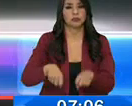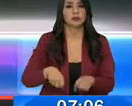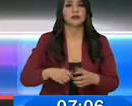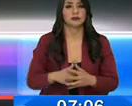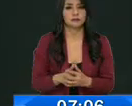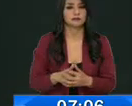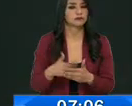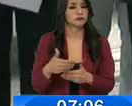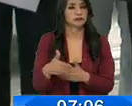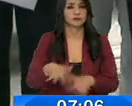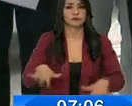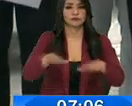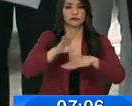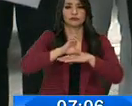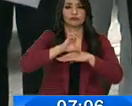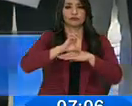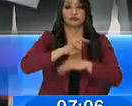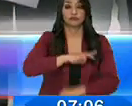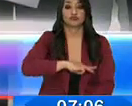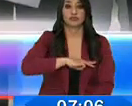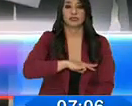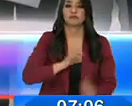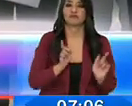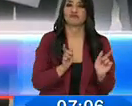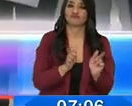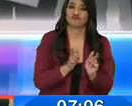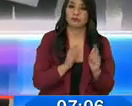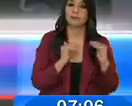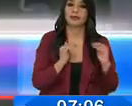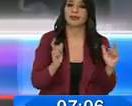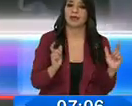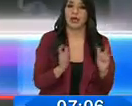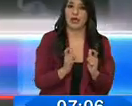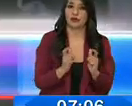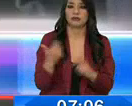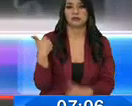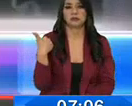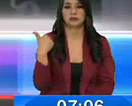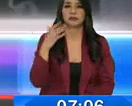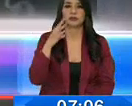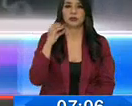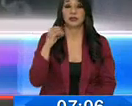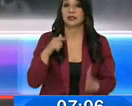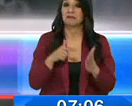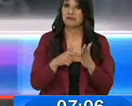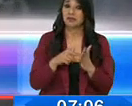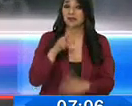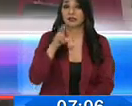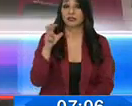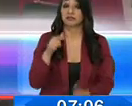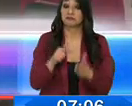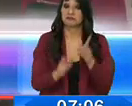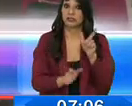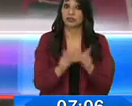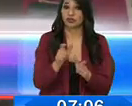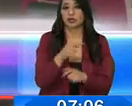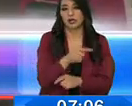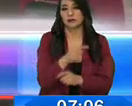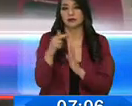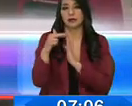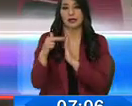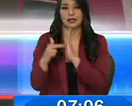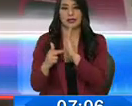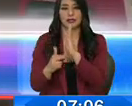lo largo del país. Los municipios medianos, es decir, quienes tienen entre 50.000 y 300.000 habitantes, que según el registro